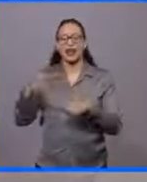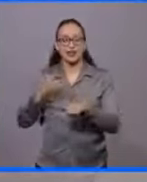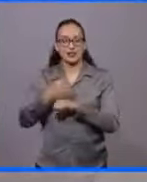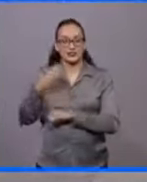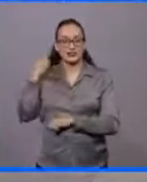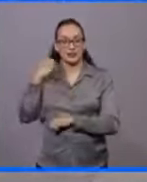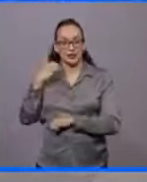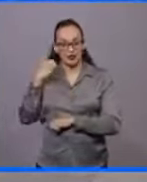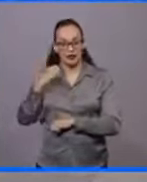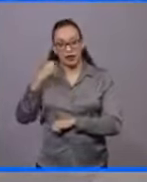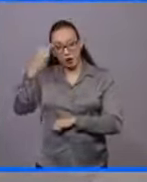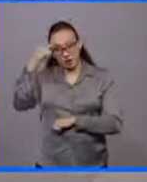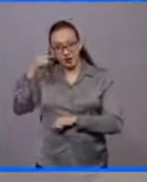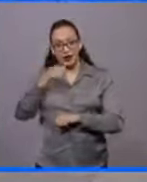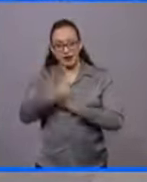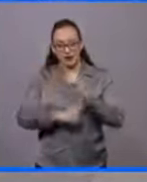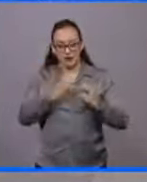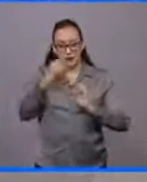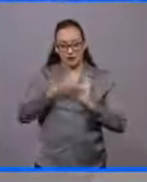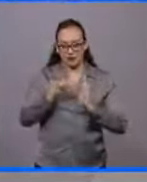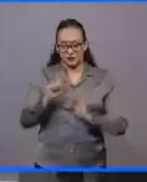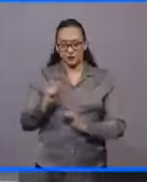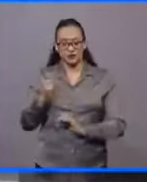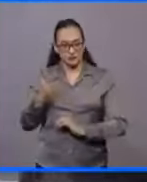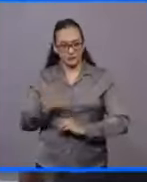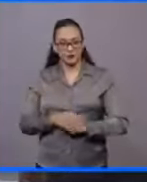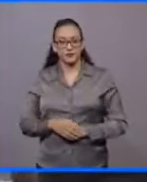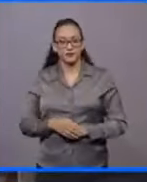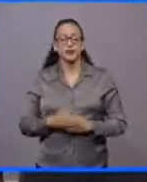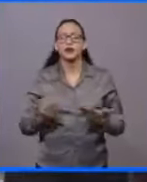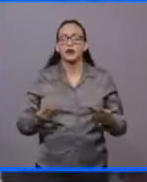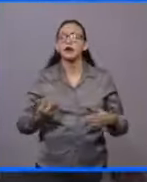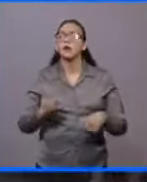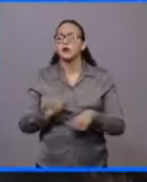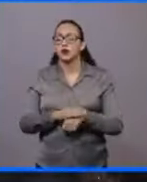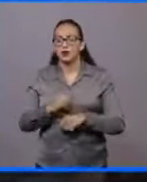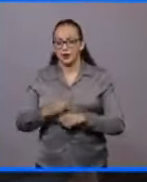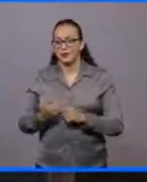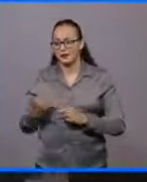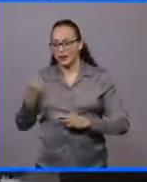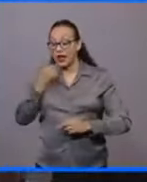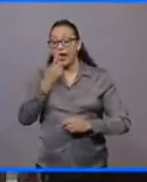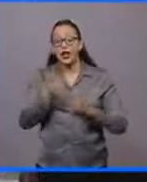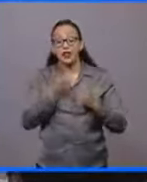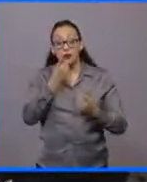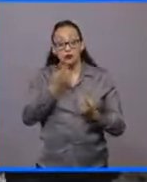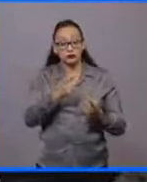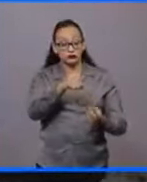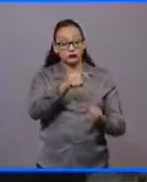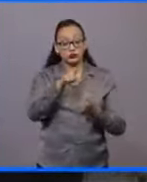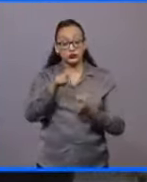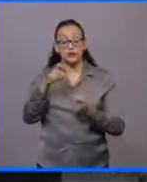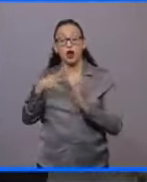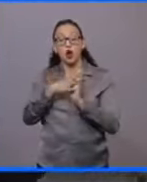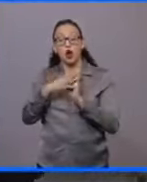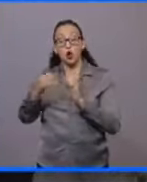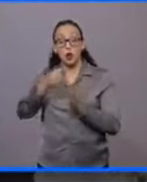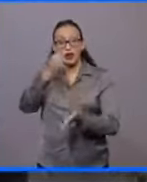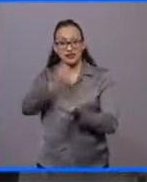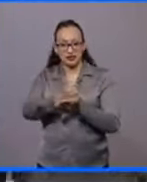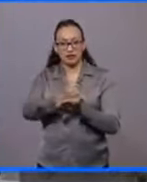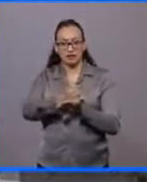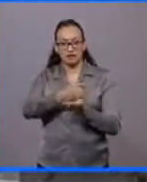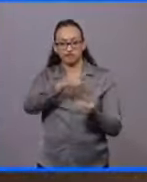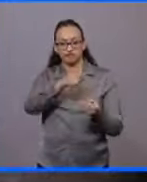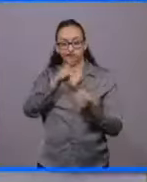Oaxaca, para el ejercicio fiscal 2024, entre ellas las que preveían cobros por la expedición de copias certificadas